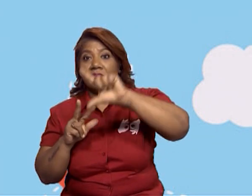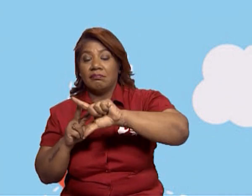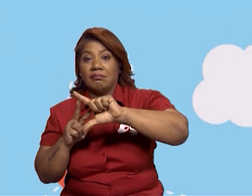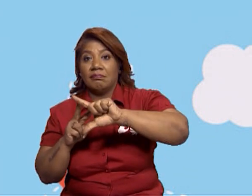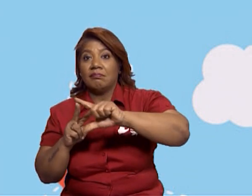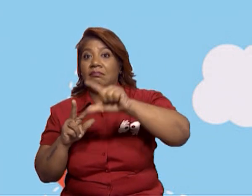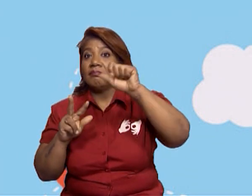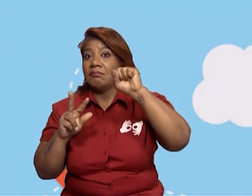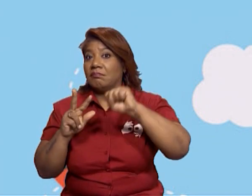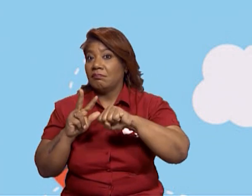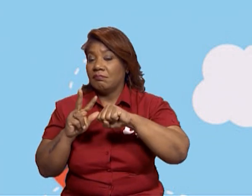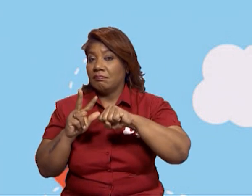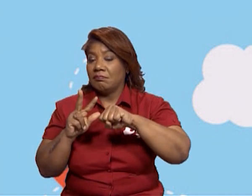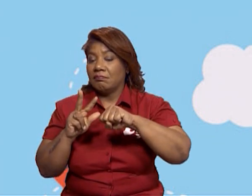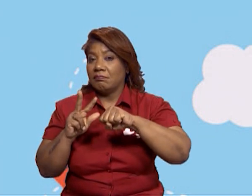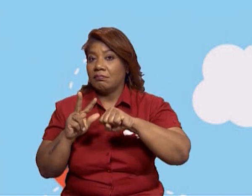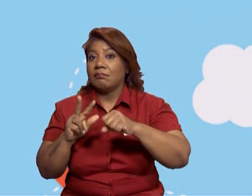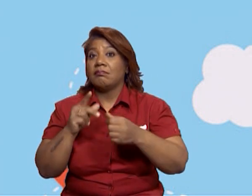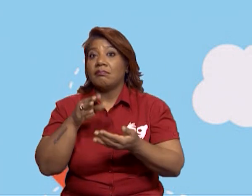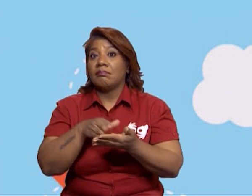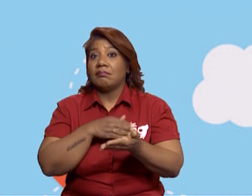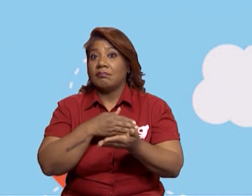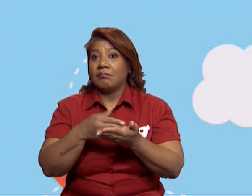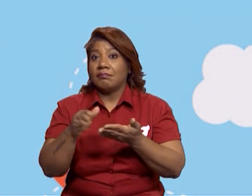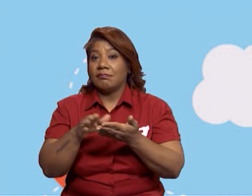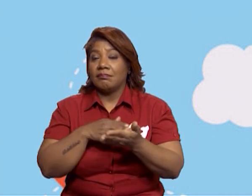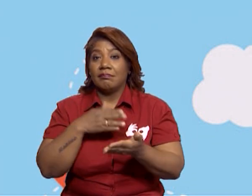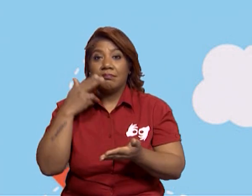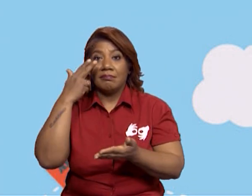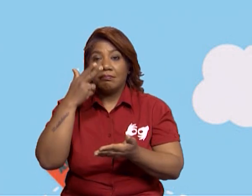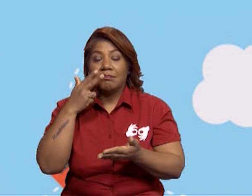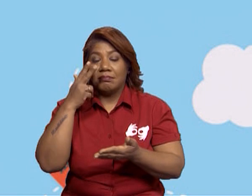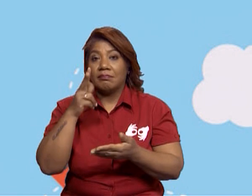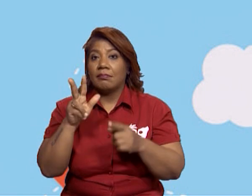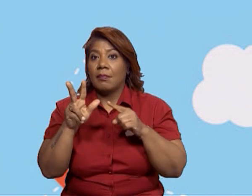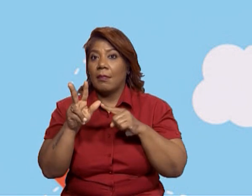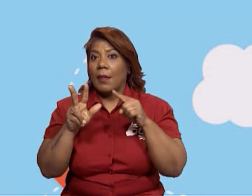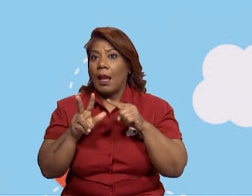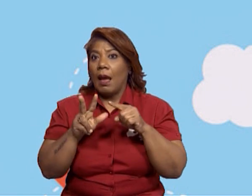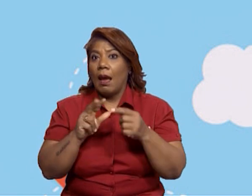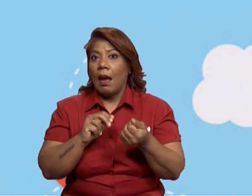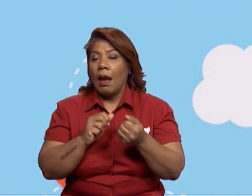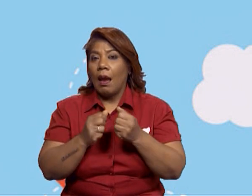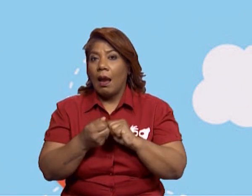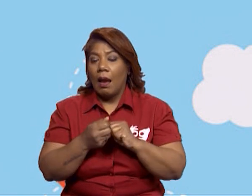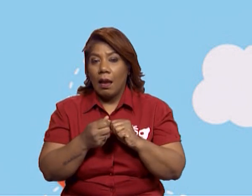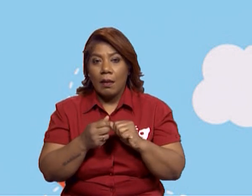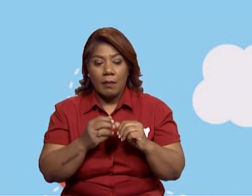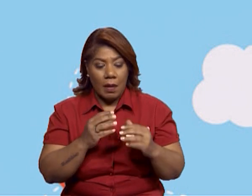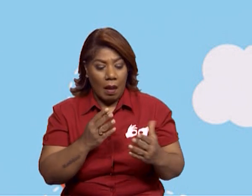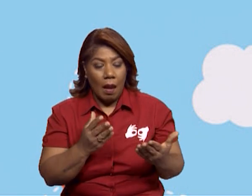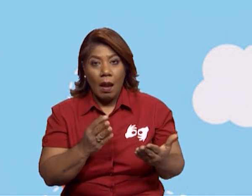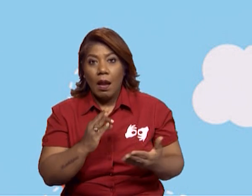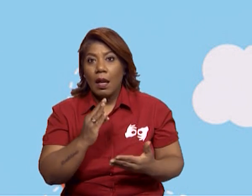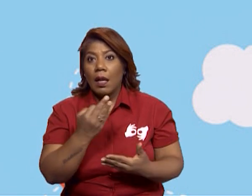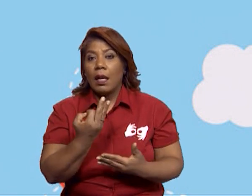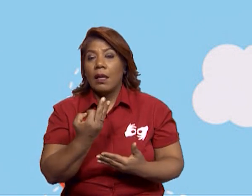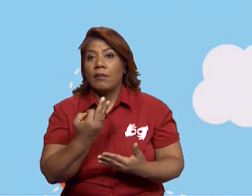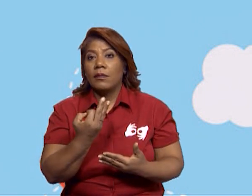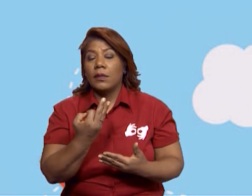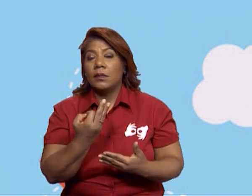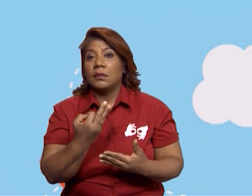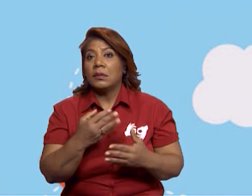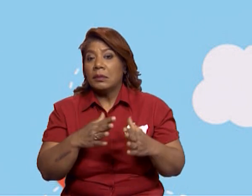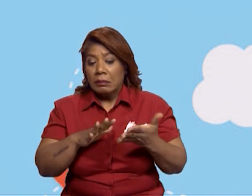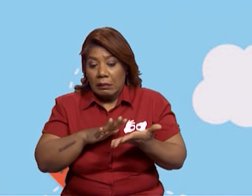ocurre cuando calentamos la mantequilla o el chocolate. Sí. Cambia la forma y el aspecto, pero sigue siendo mantequilla